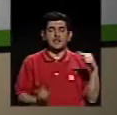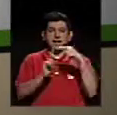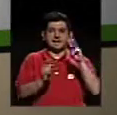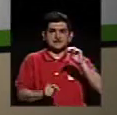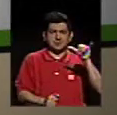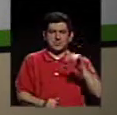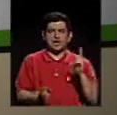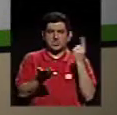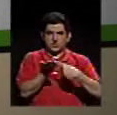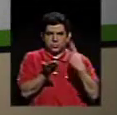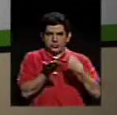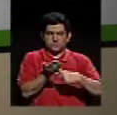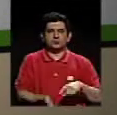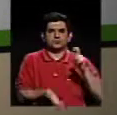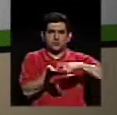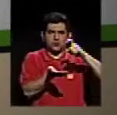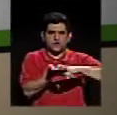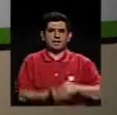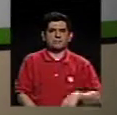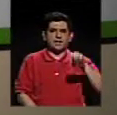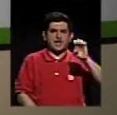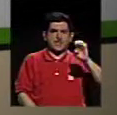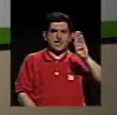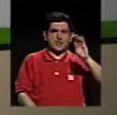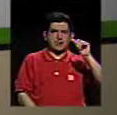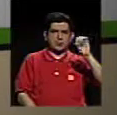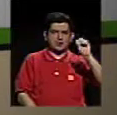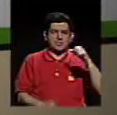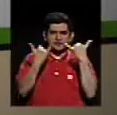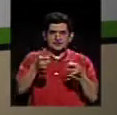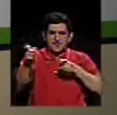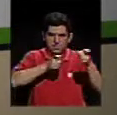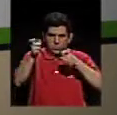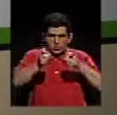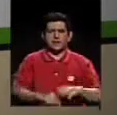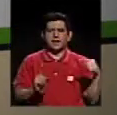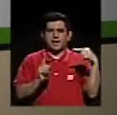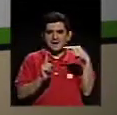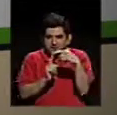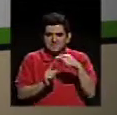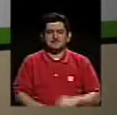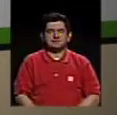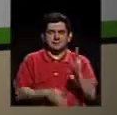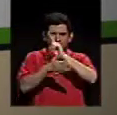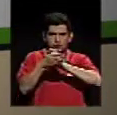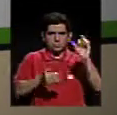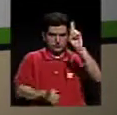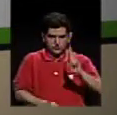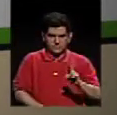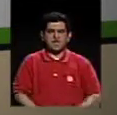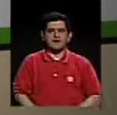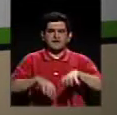la discusión del déficit por los CEBAIS que hasta ahora ha estado administrando la Universidad de Costa Rica en